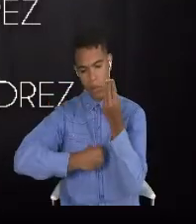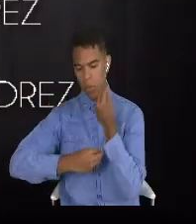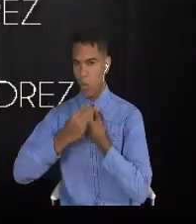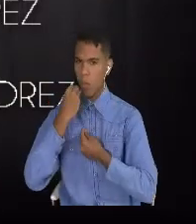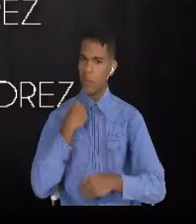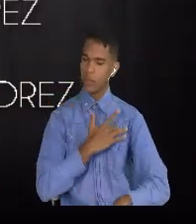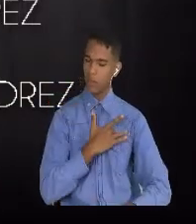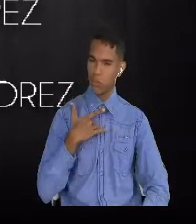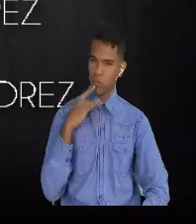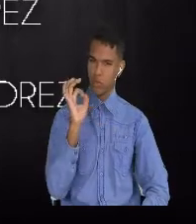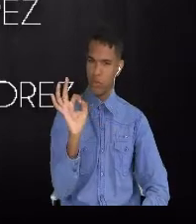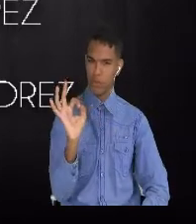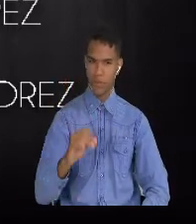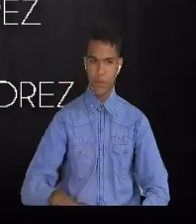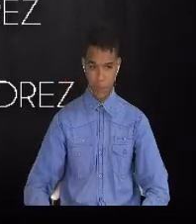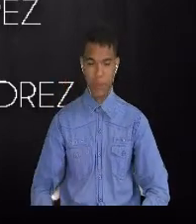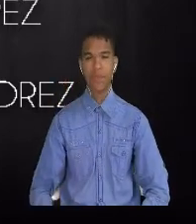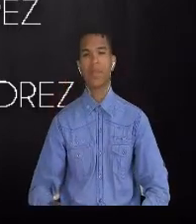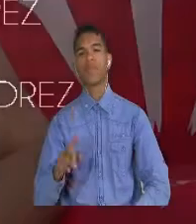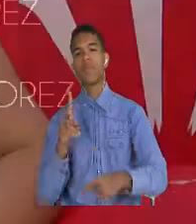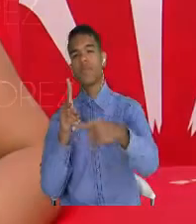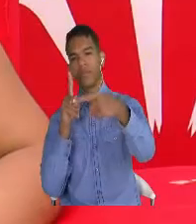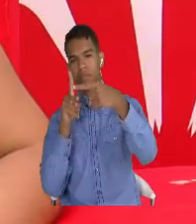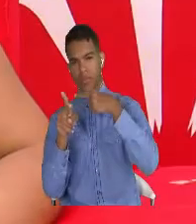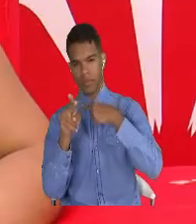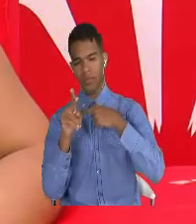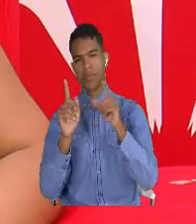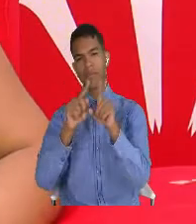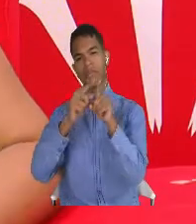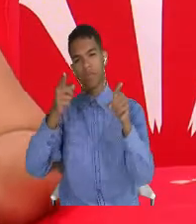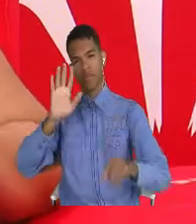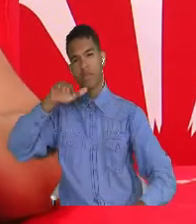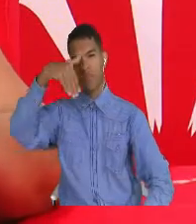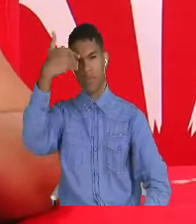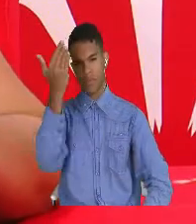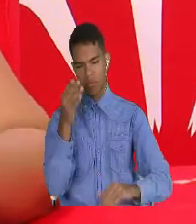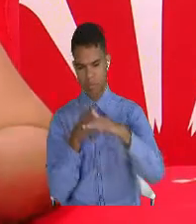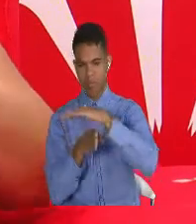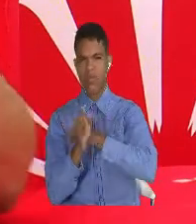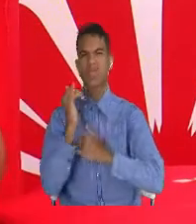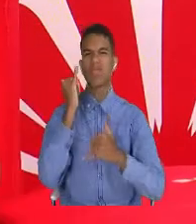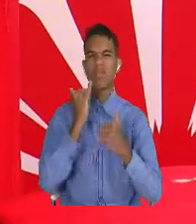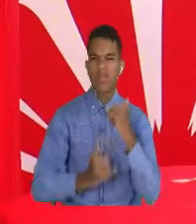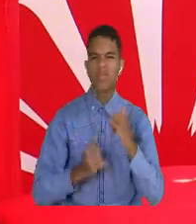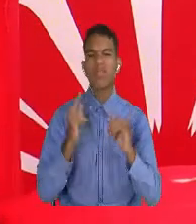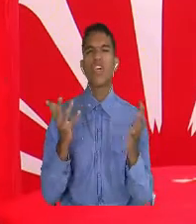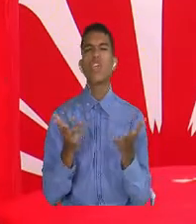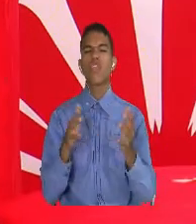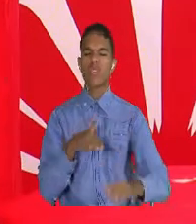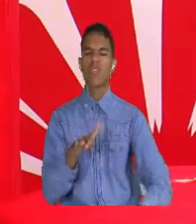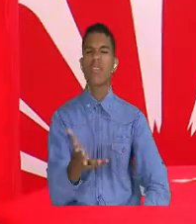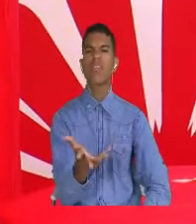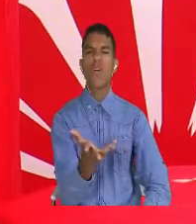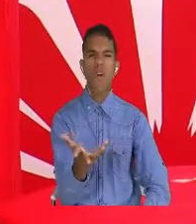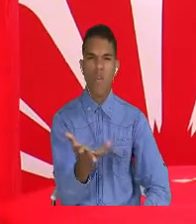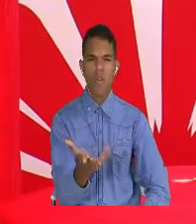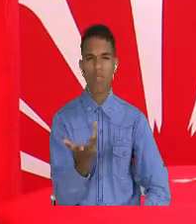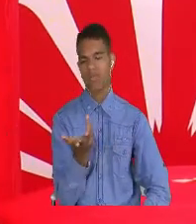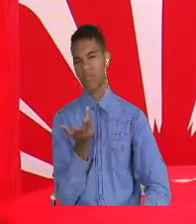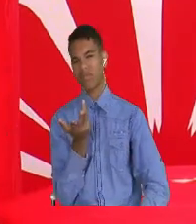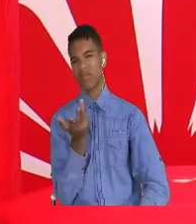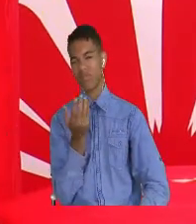Bueno, llegó nuestra segunda pausa, ya regresamos aquí, vamos a terminar contándoles a todos ustedes en dónde estamos ubicados y por